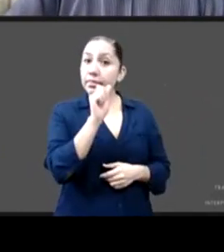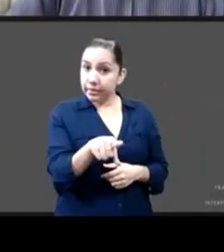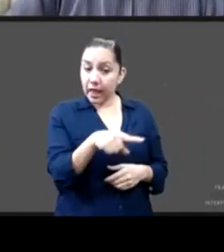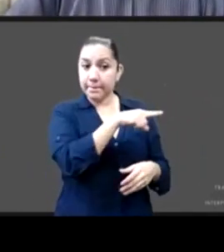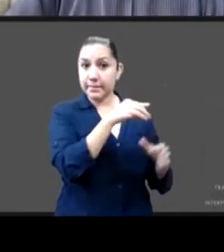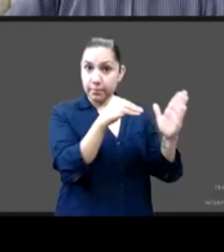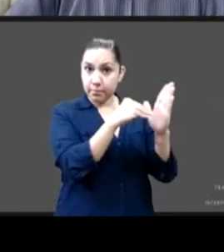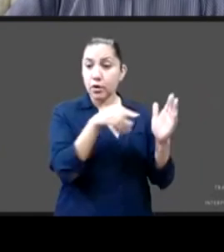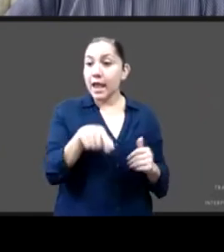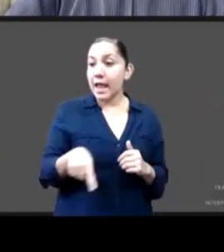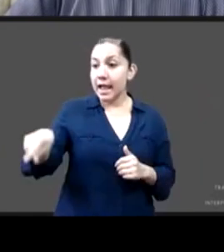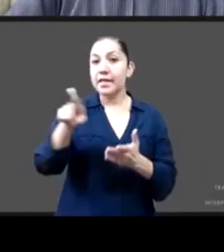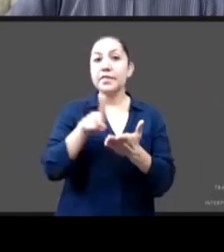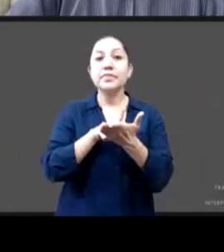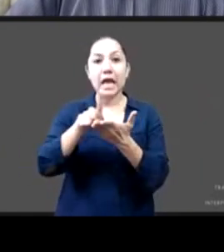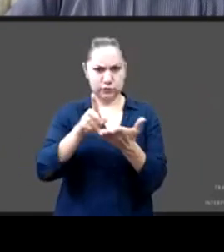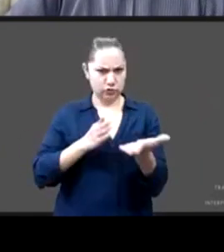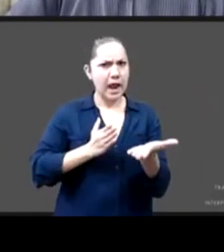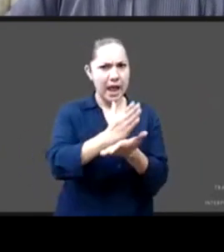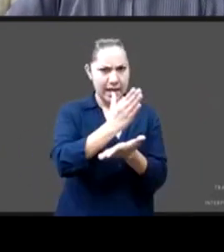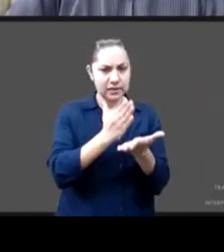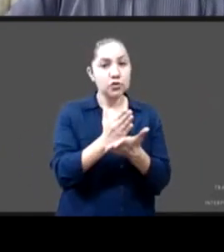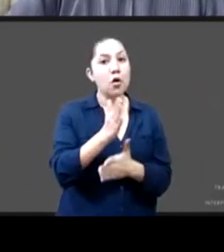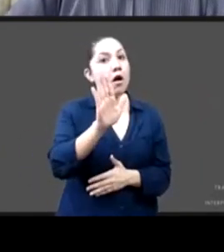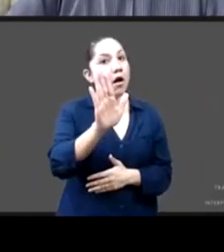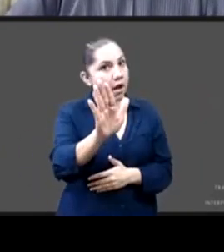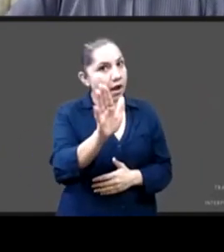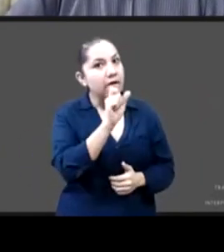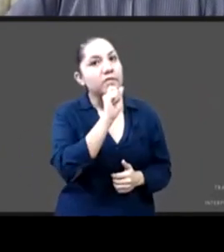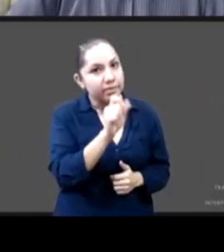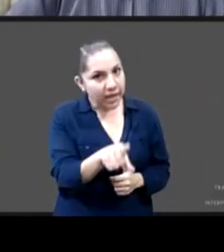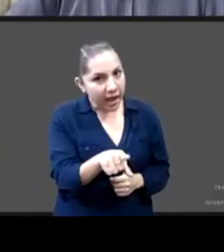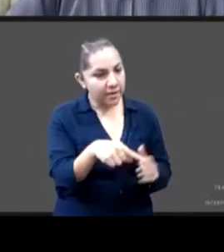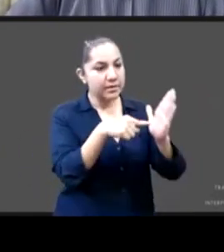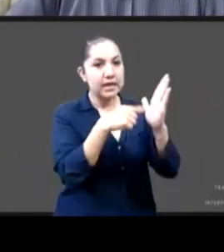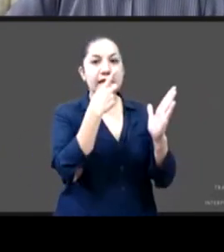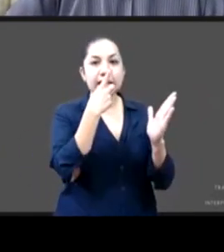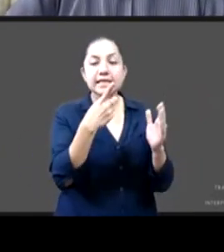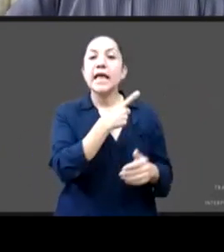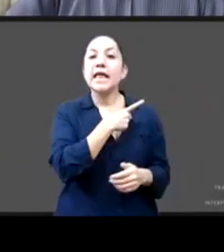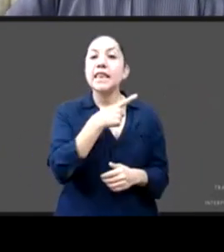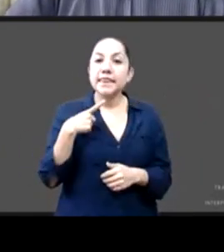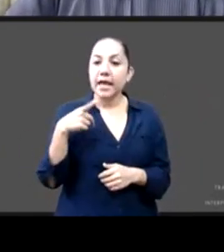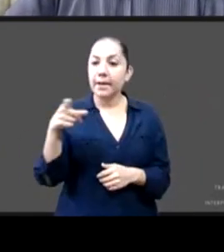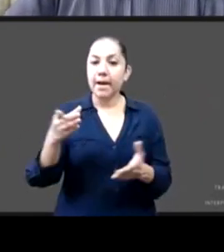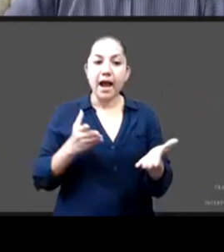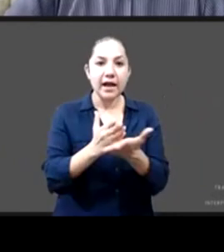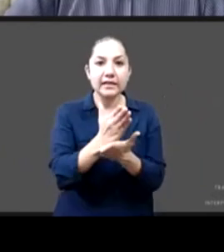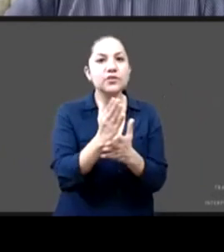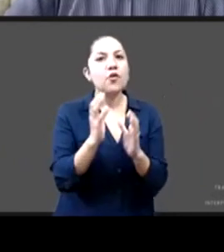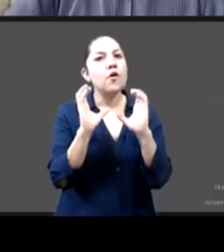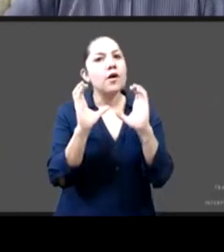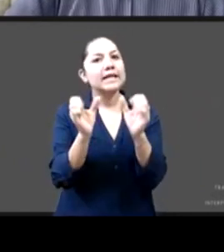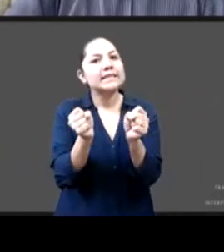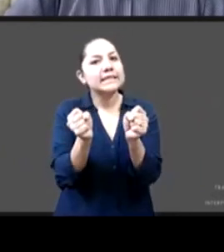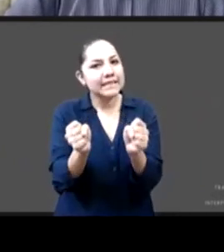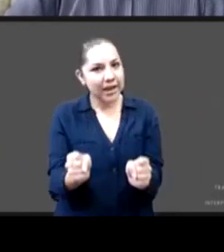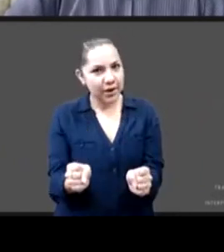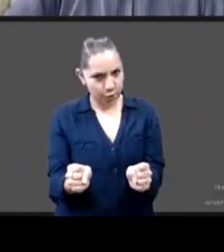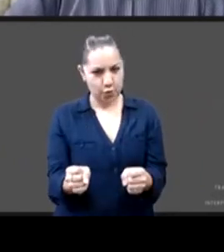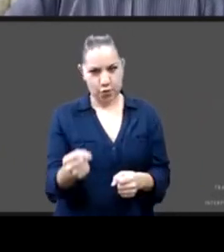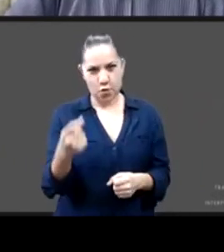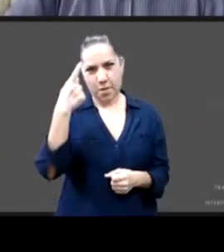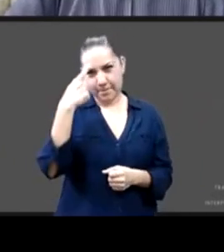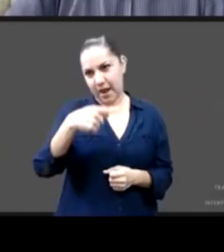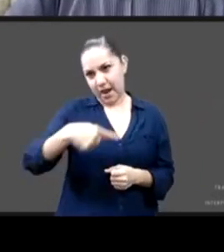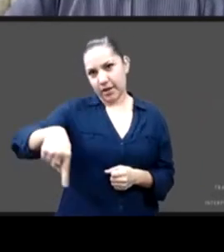al uso seguro de Internet como un medio efectivo para las utilidades que tiene este